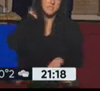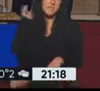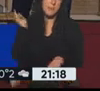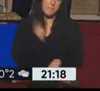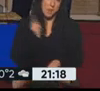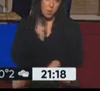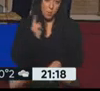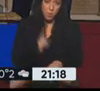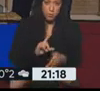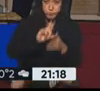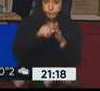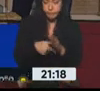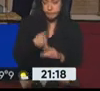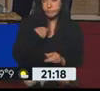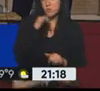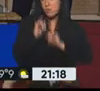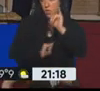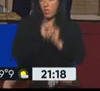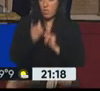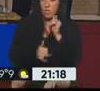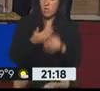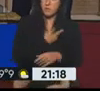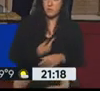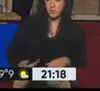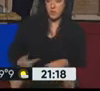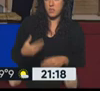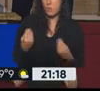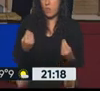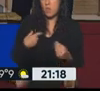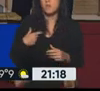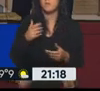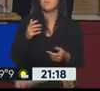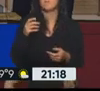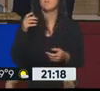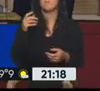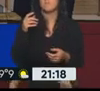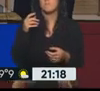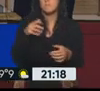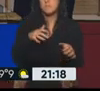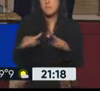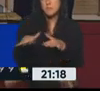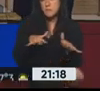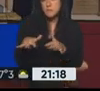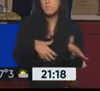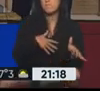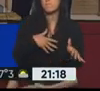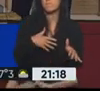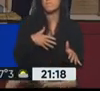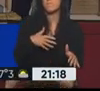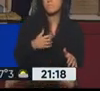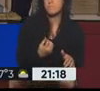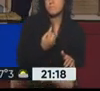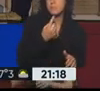minutos de este mensaje donde el jefe de Estado argentino hizo un resumen de lo que ha sucedido sobre todo en el